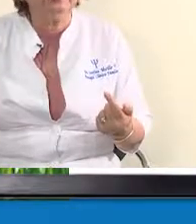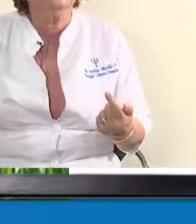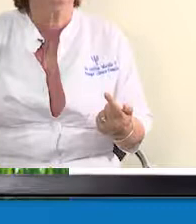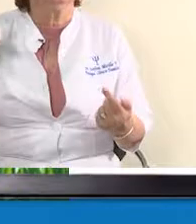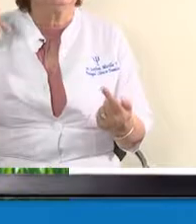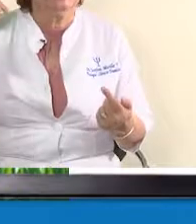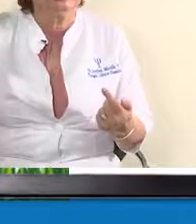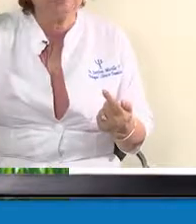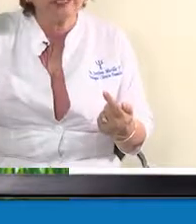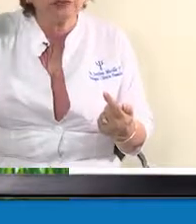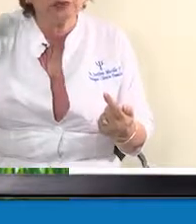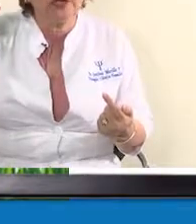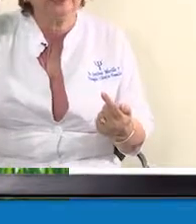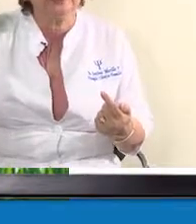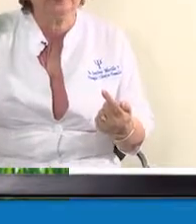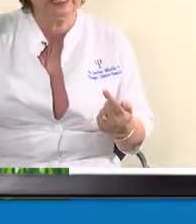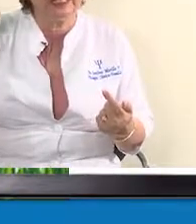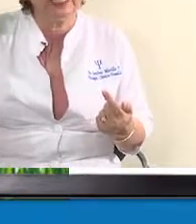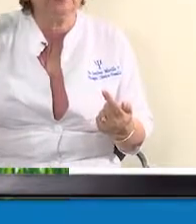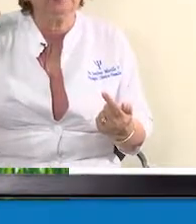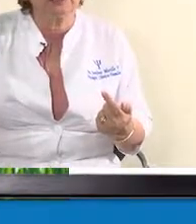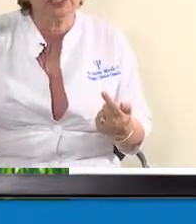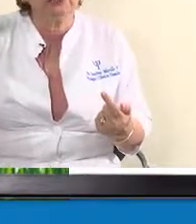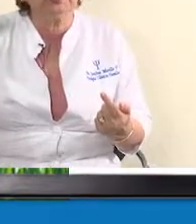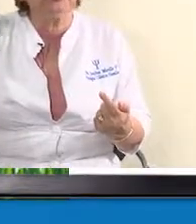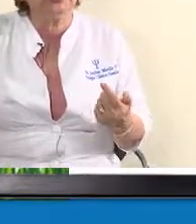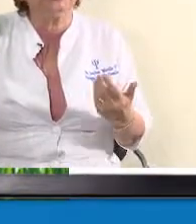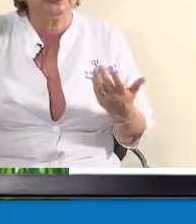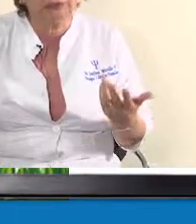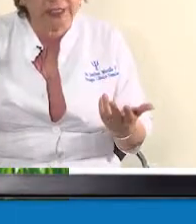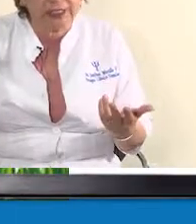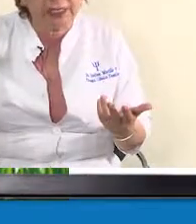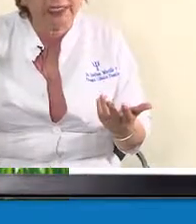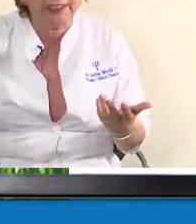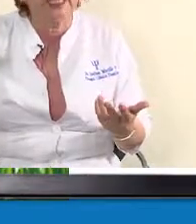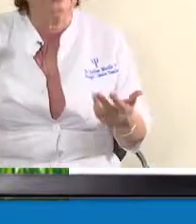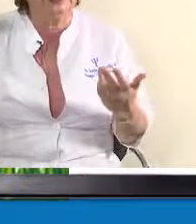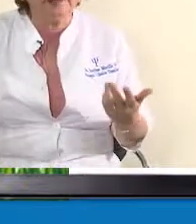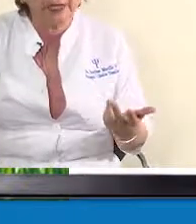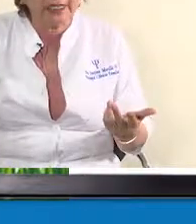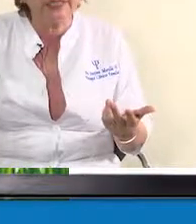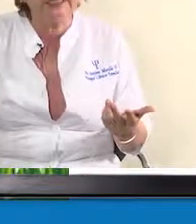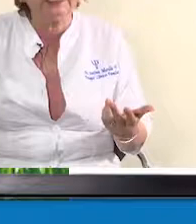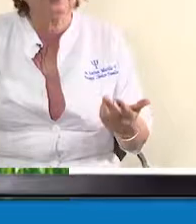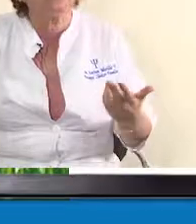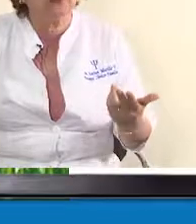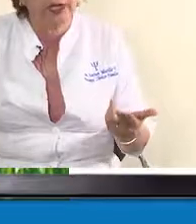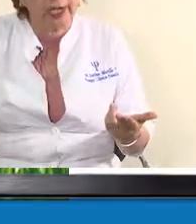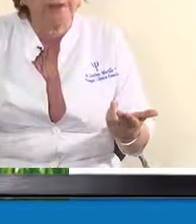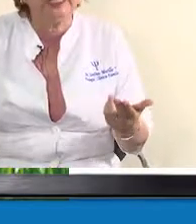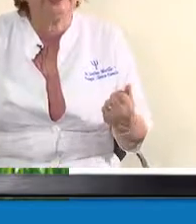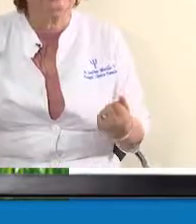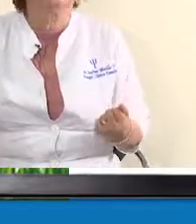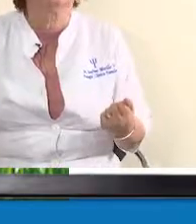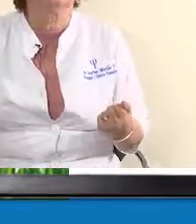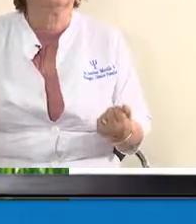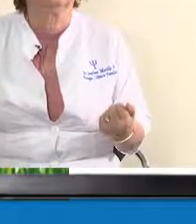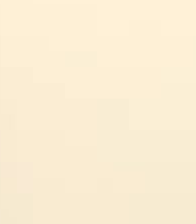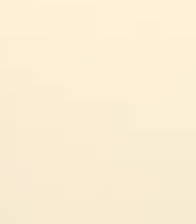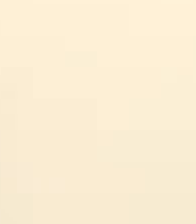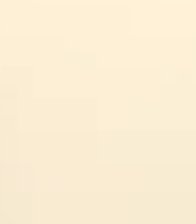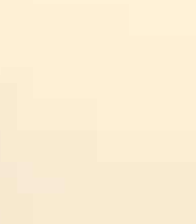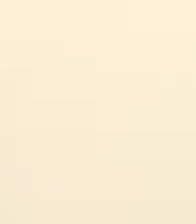comunidad y en las personas afectadas por situaciones difíciles, emergencia o